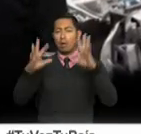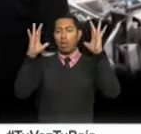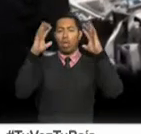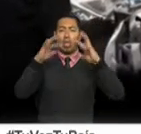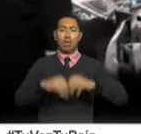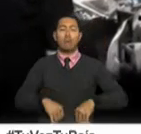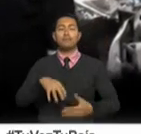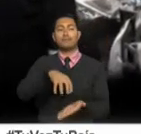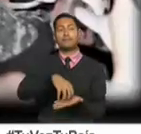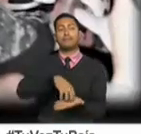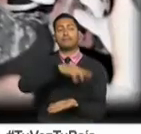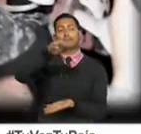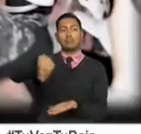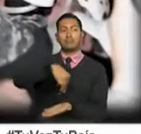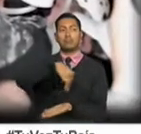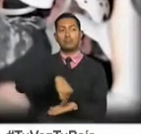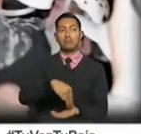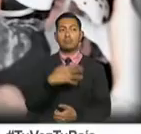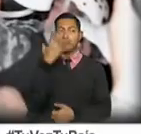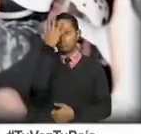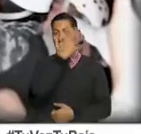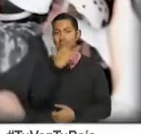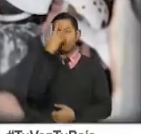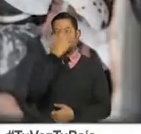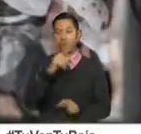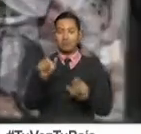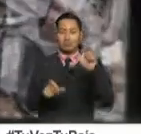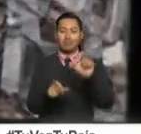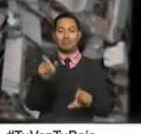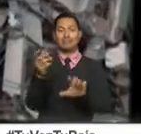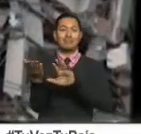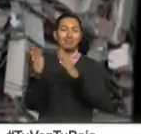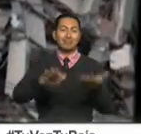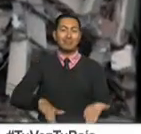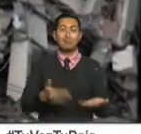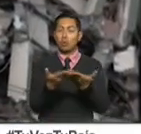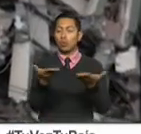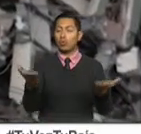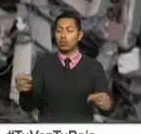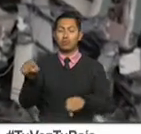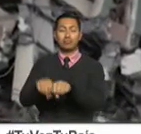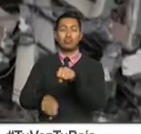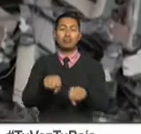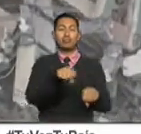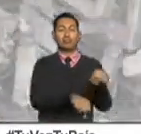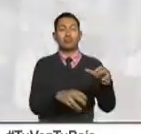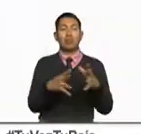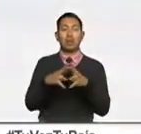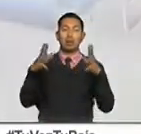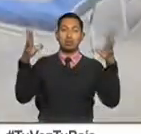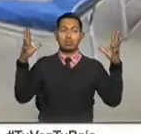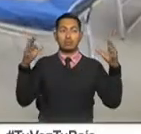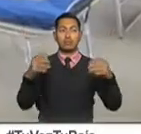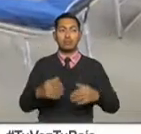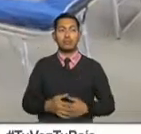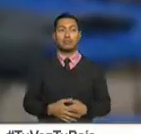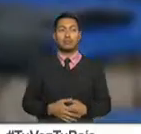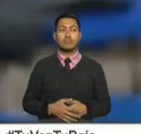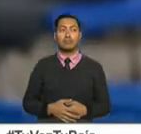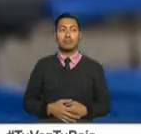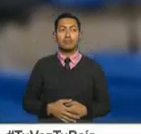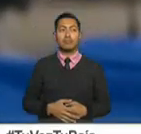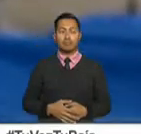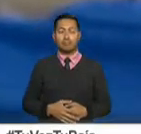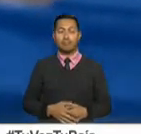provincias de Manabí y Esmeraldas, causando pérdidas humanas y económicas de enormes proporciones. Para solventar